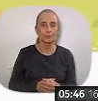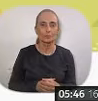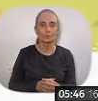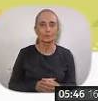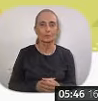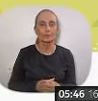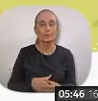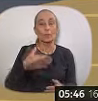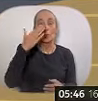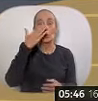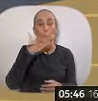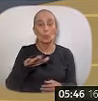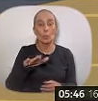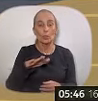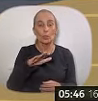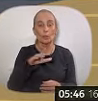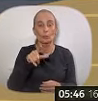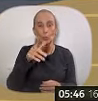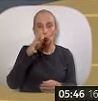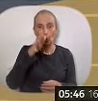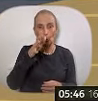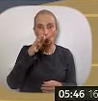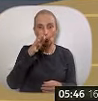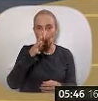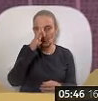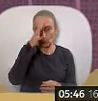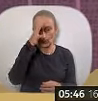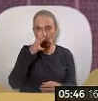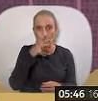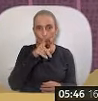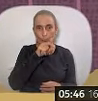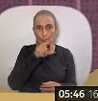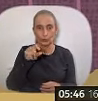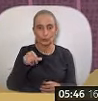Y finalmente, el pollo de Lorne Harley, Cacciatore.